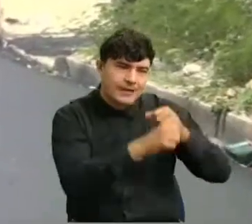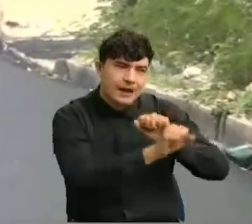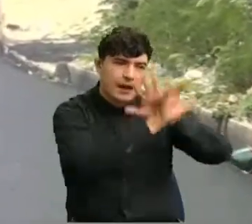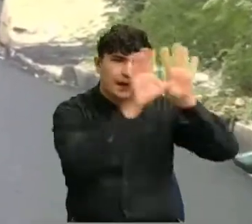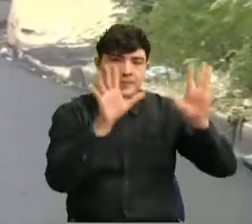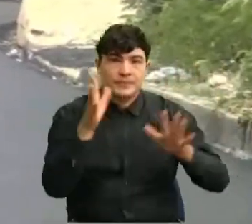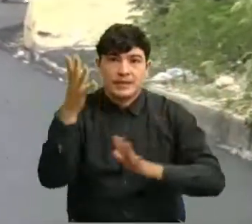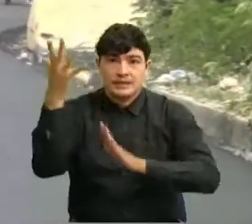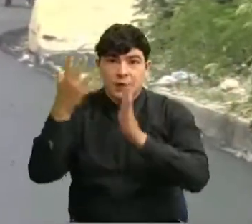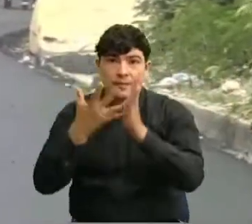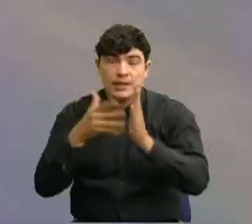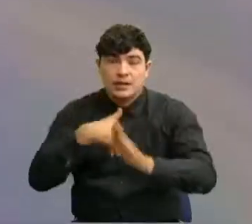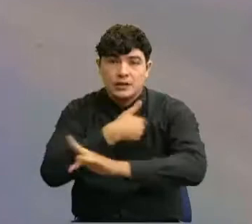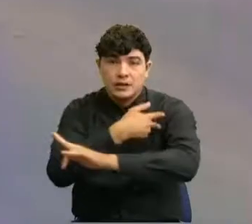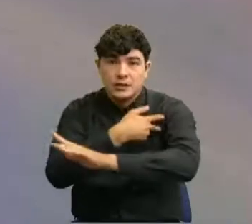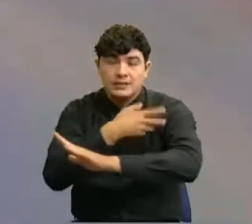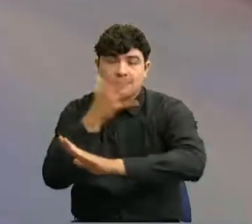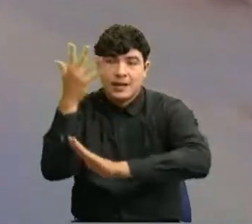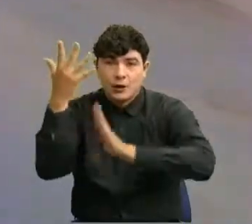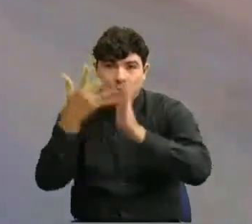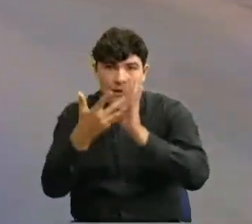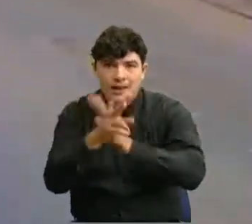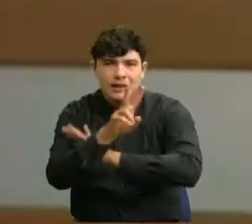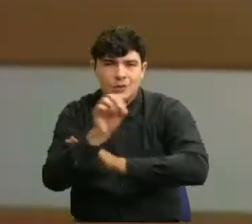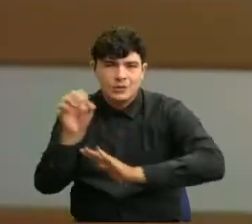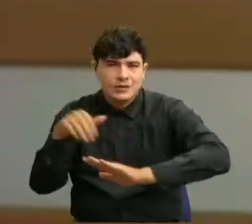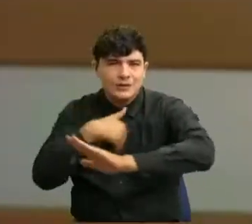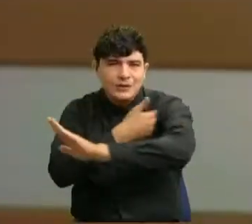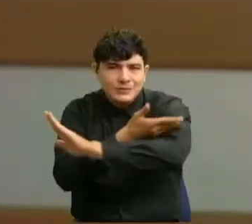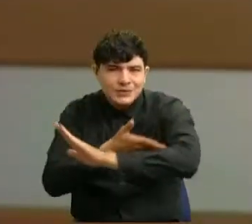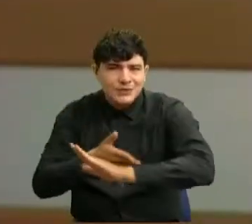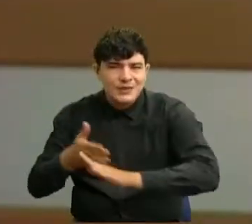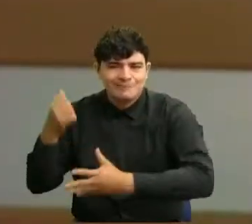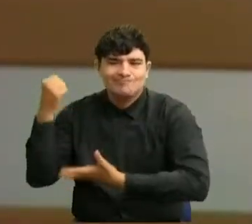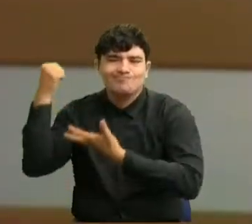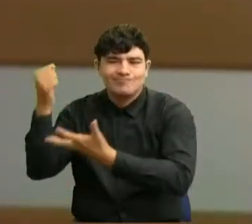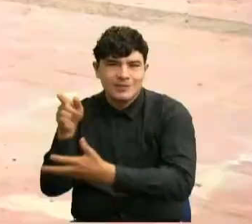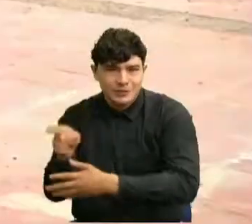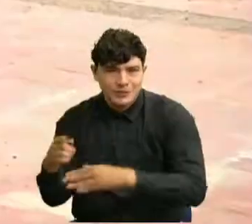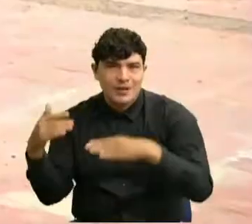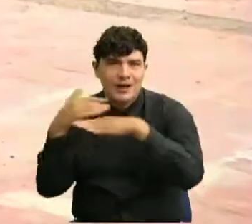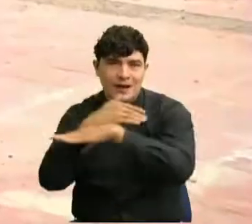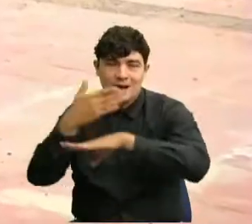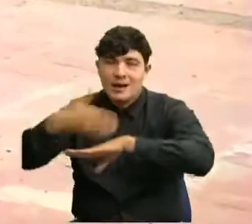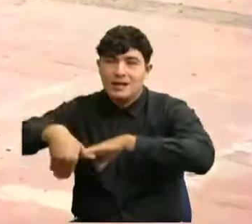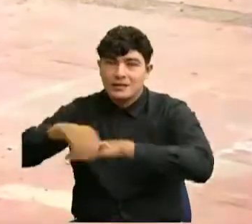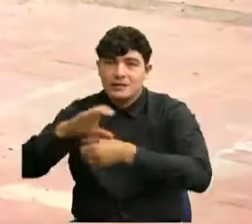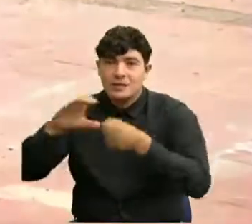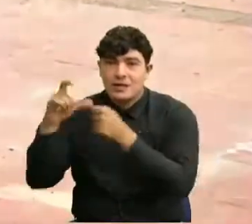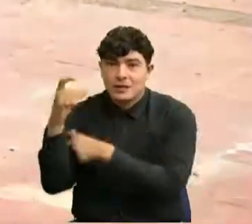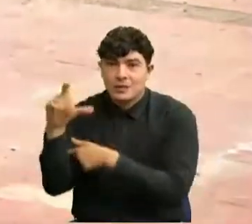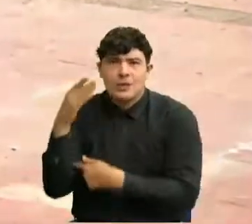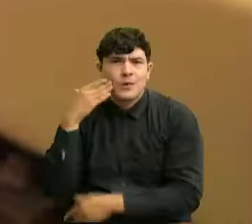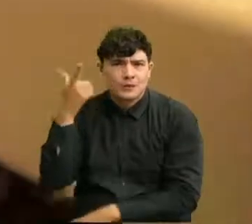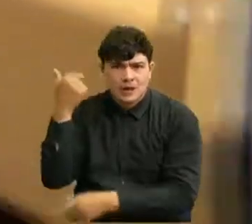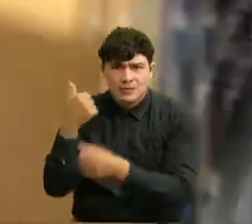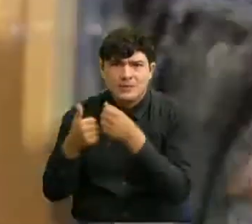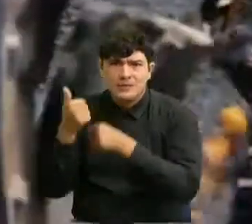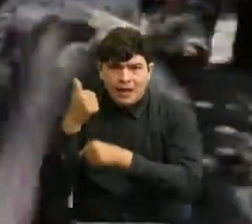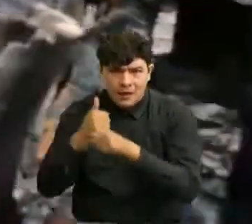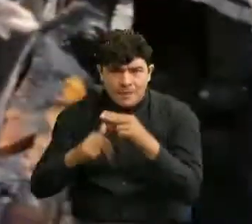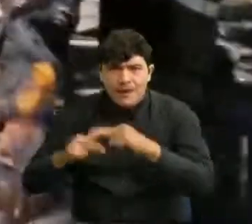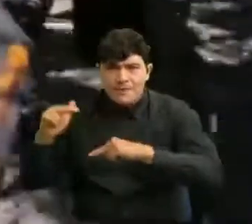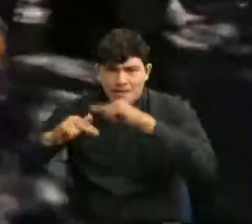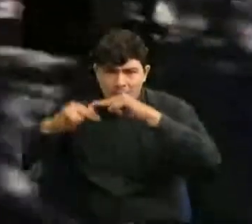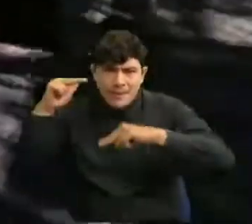de pesos se han invertido en diferentes calles de Cúcuta, según lo anuncia la Secretaría de Infraestructura, que desde el año pasado adelantan trabajos de pavimentación